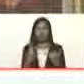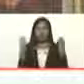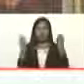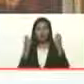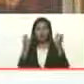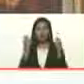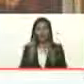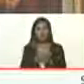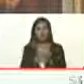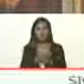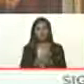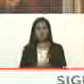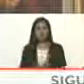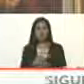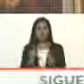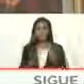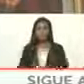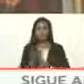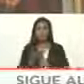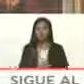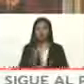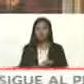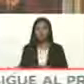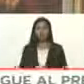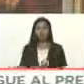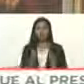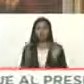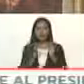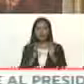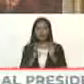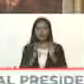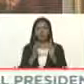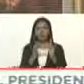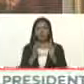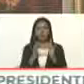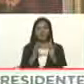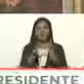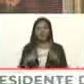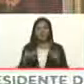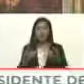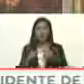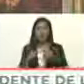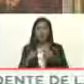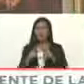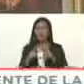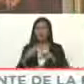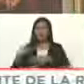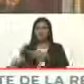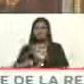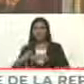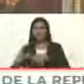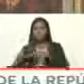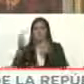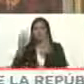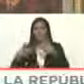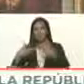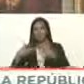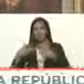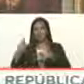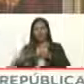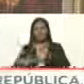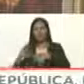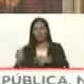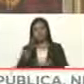importante. Quiero hacer un pase a la planta de productos biológicos de la empresa socialista para la producción